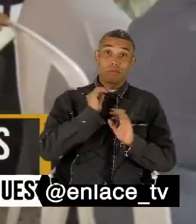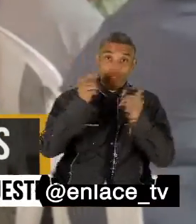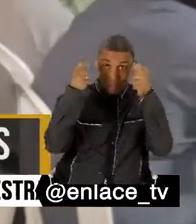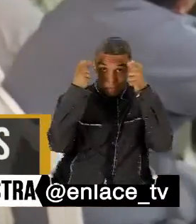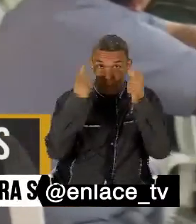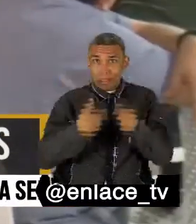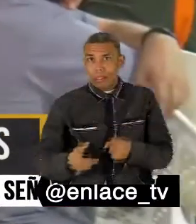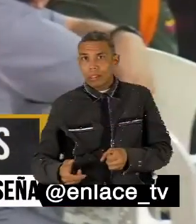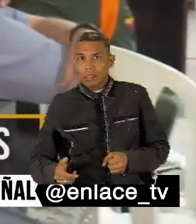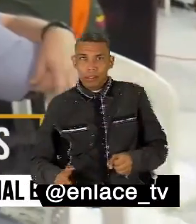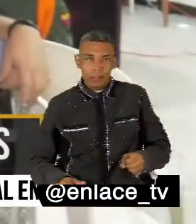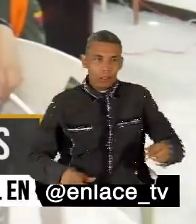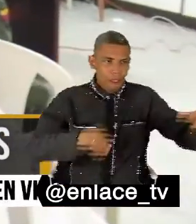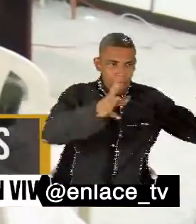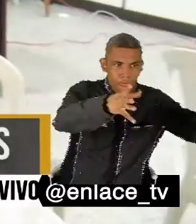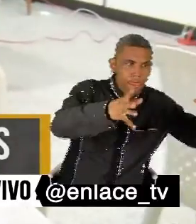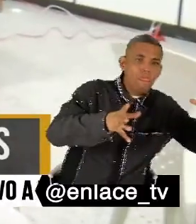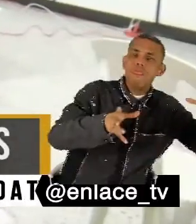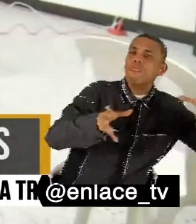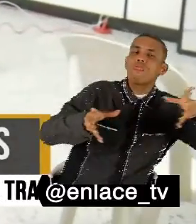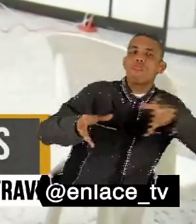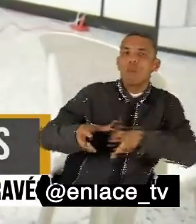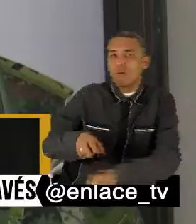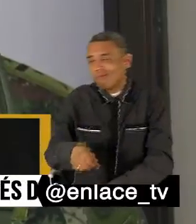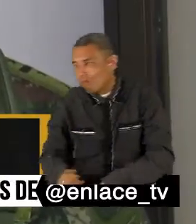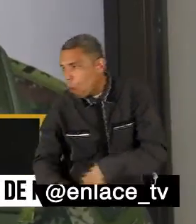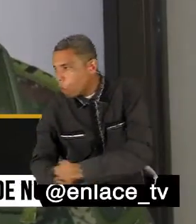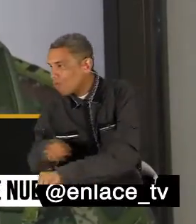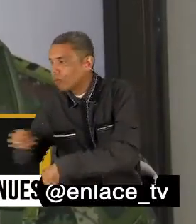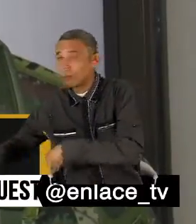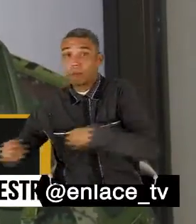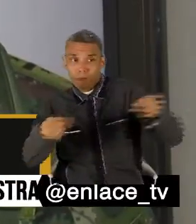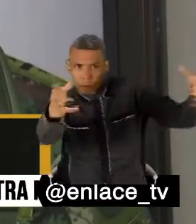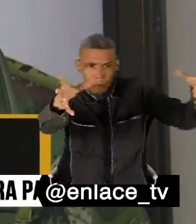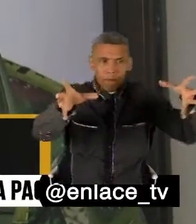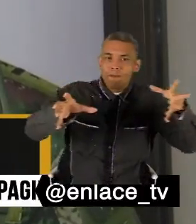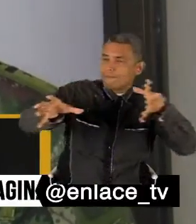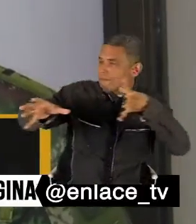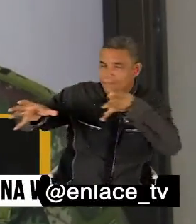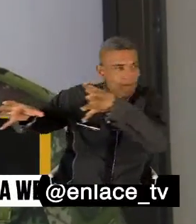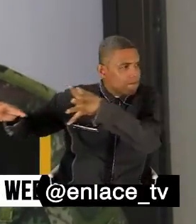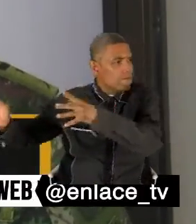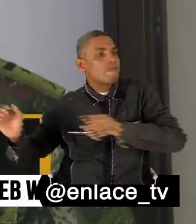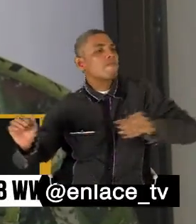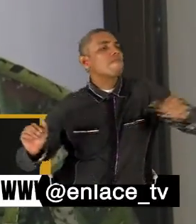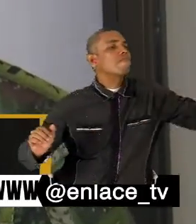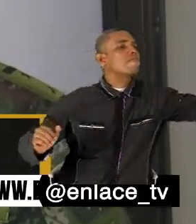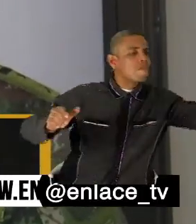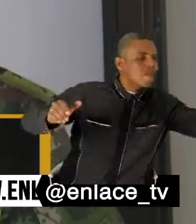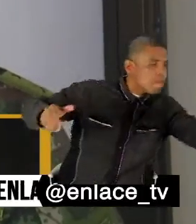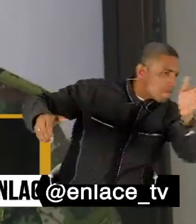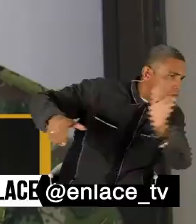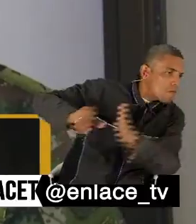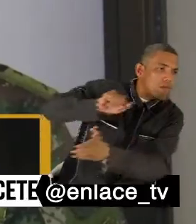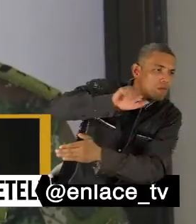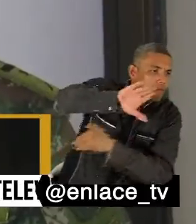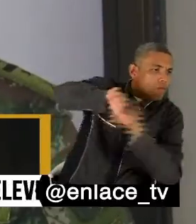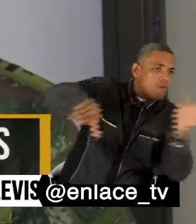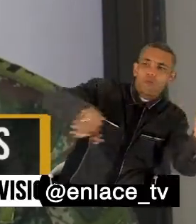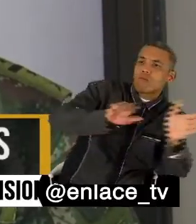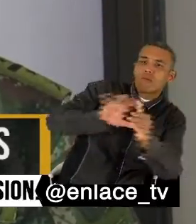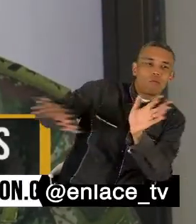considerable de ganado, y pues nosotros hemos venido desarrollando un trabajo muy importante para